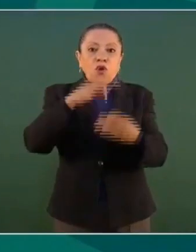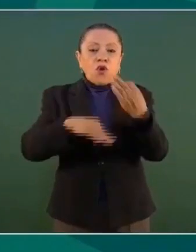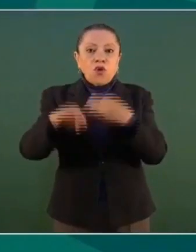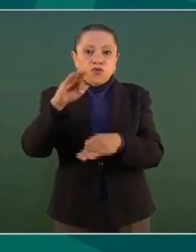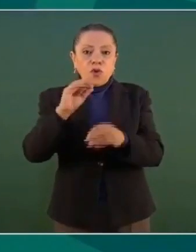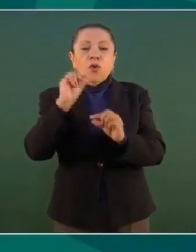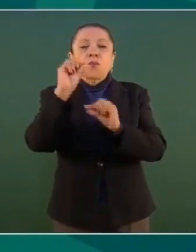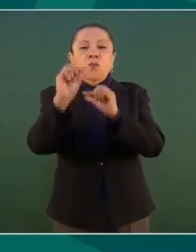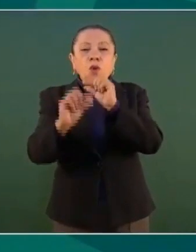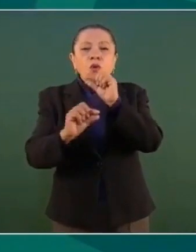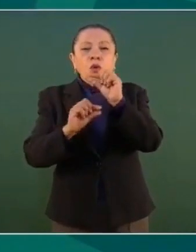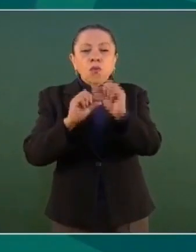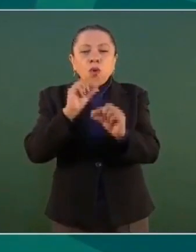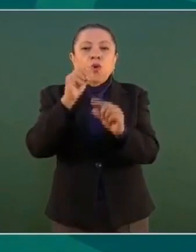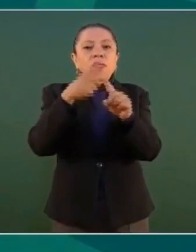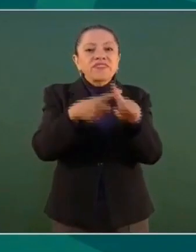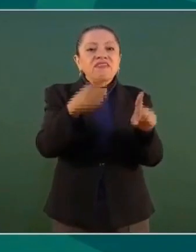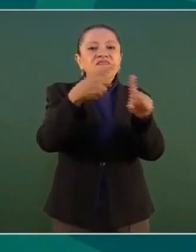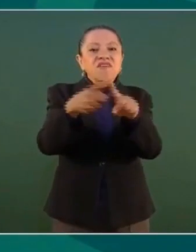marcando diferencias,